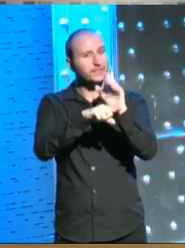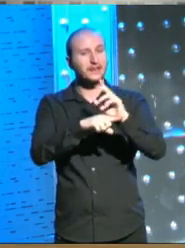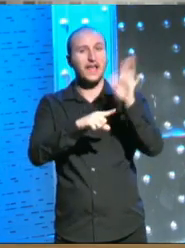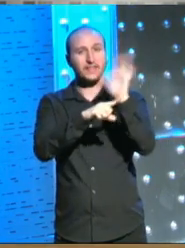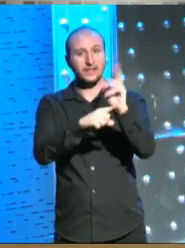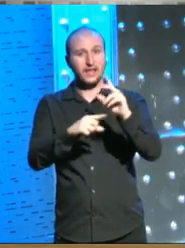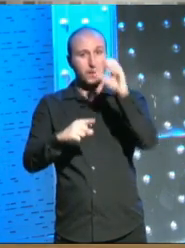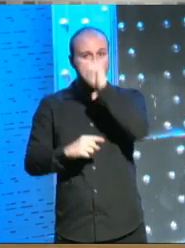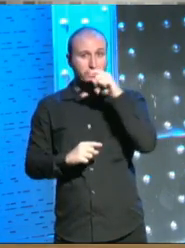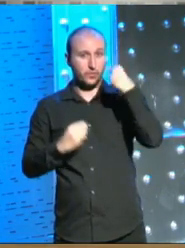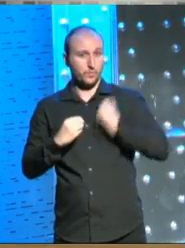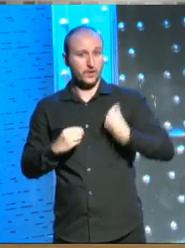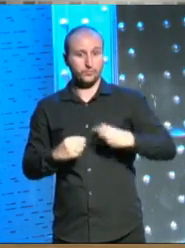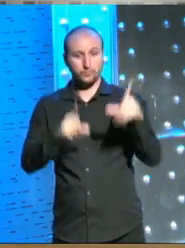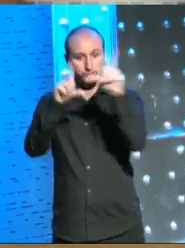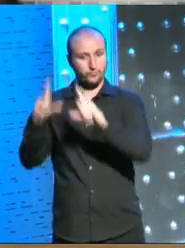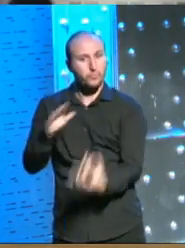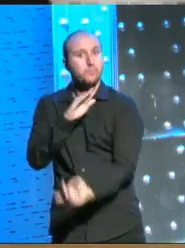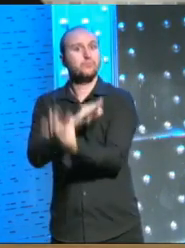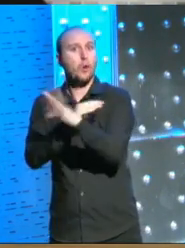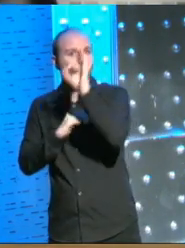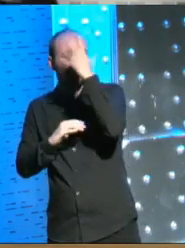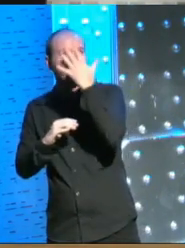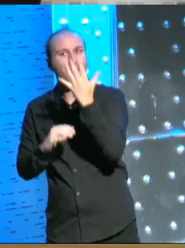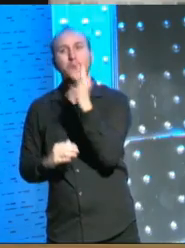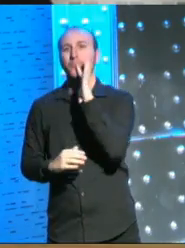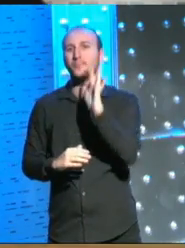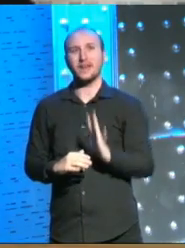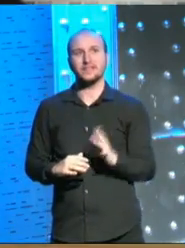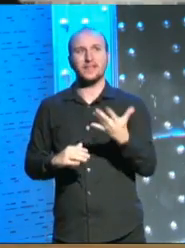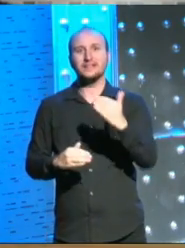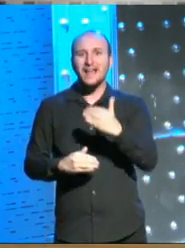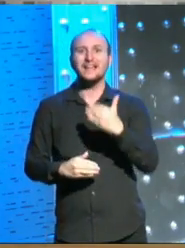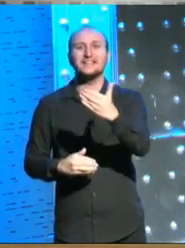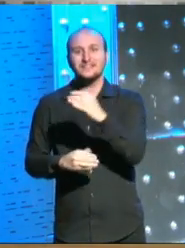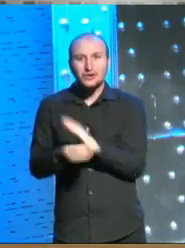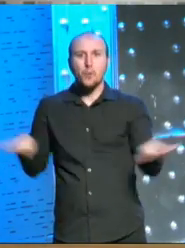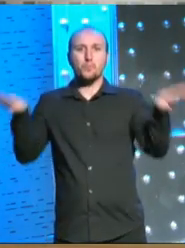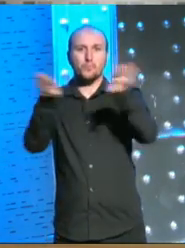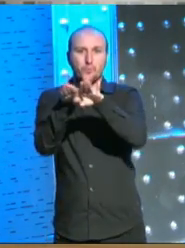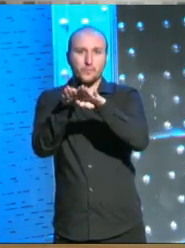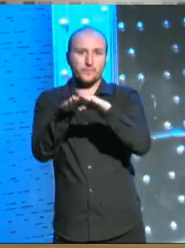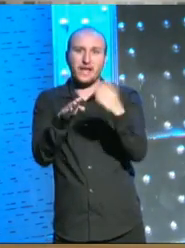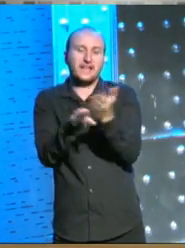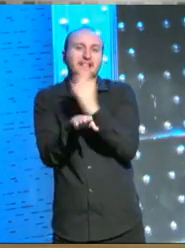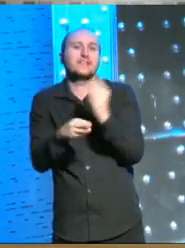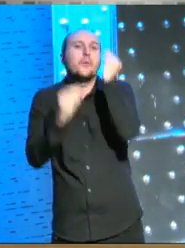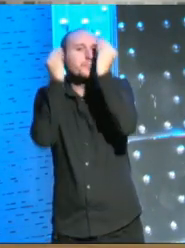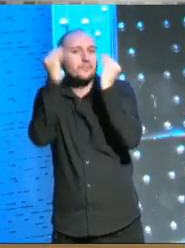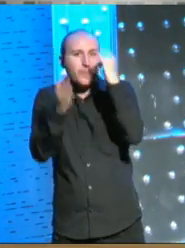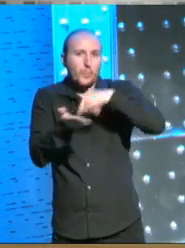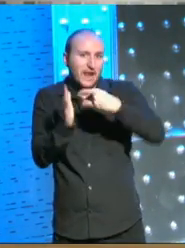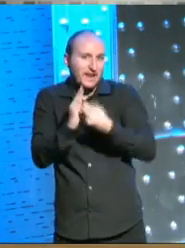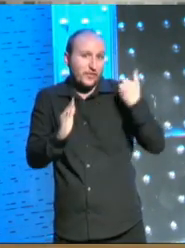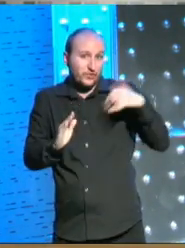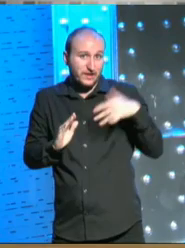cine se inventan los rayos X. Parece casi un destino prefabricado, ¿no? Pues efectivamente el año 11 se hacía un